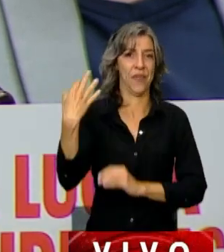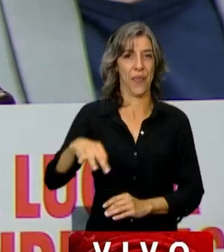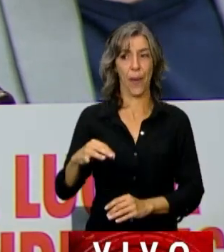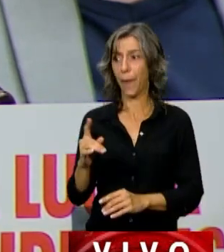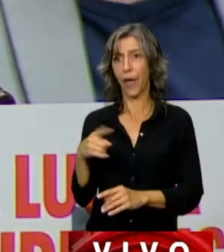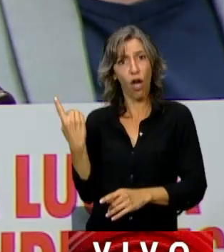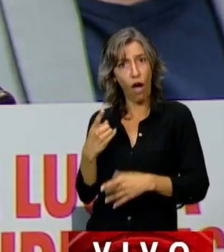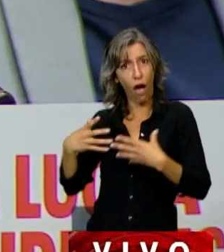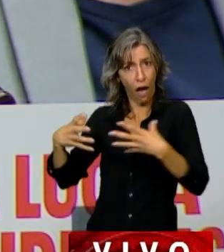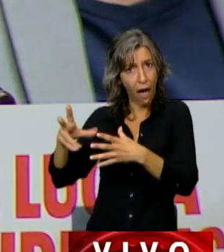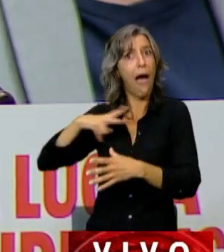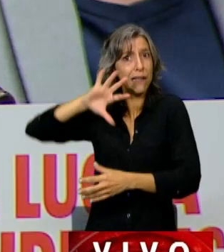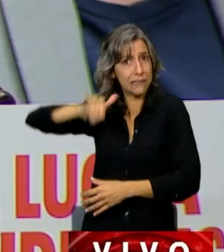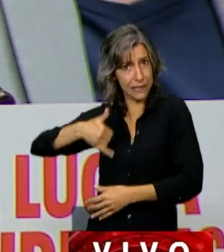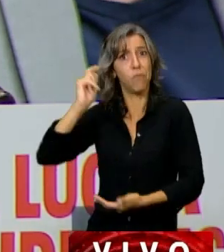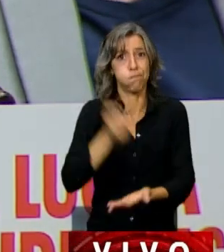termino, cada vez más